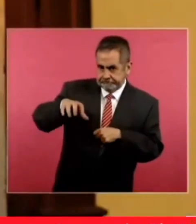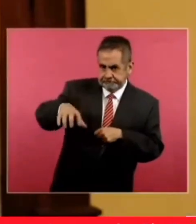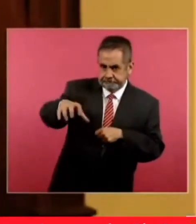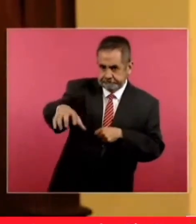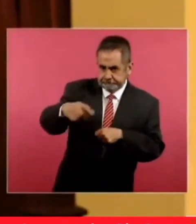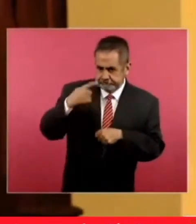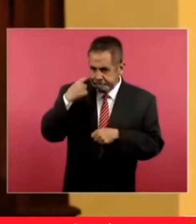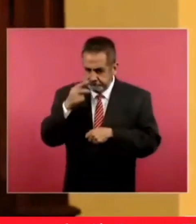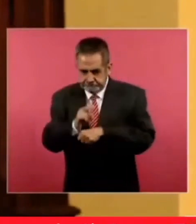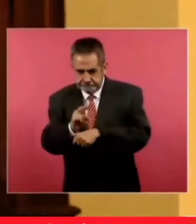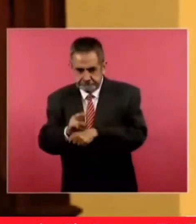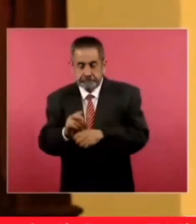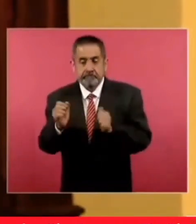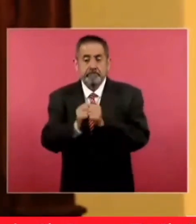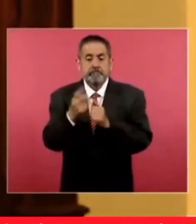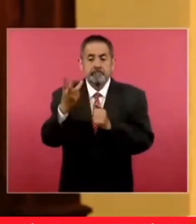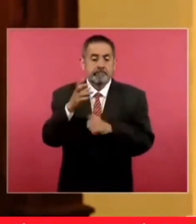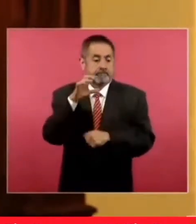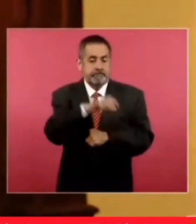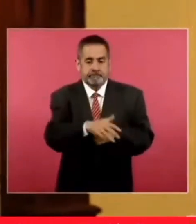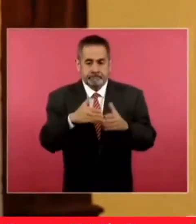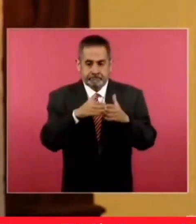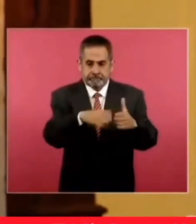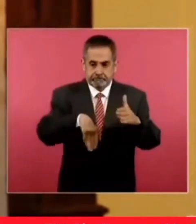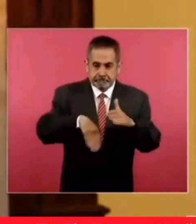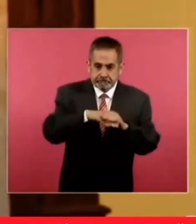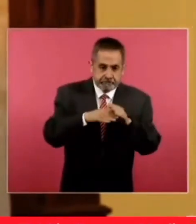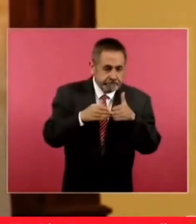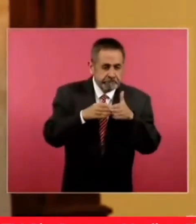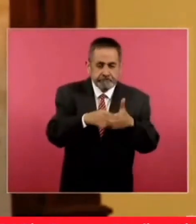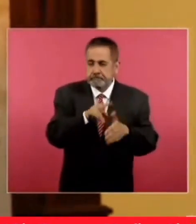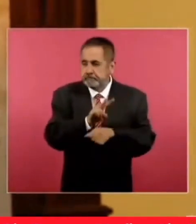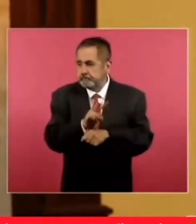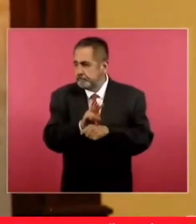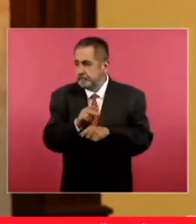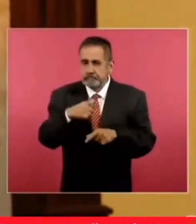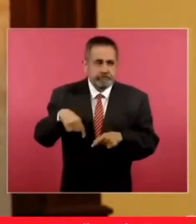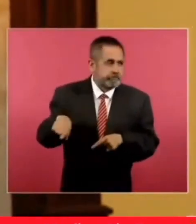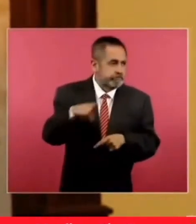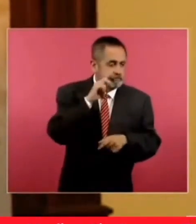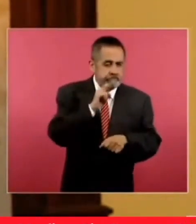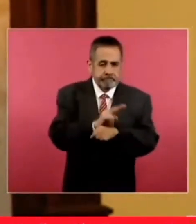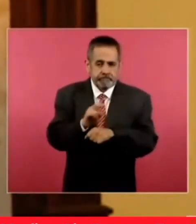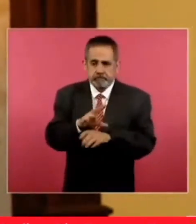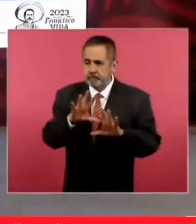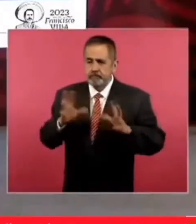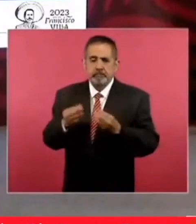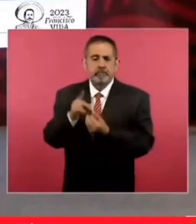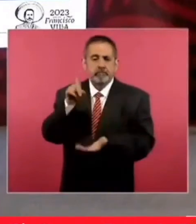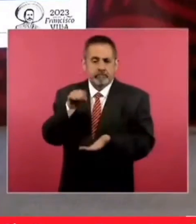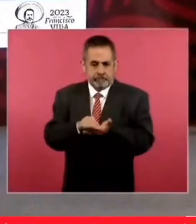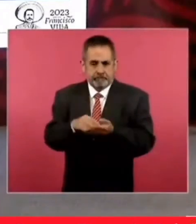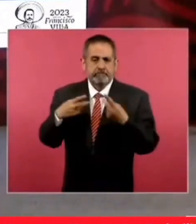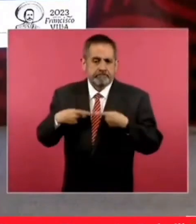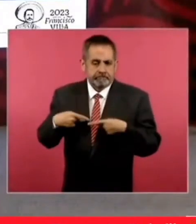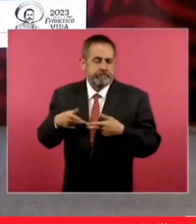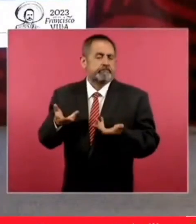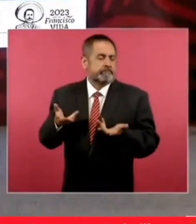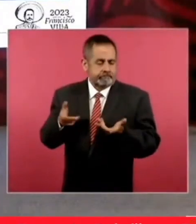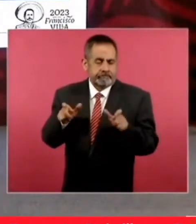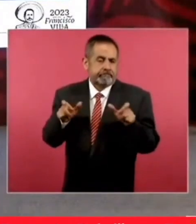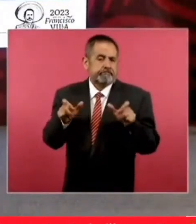y tres estaciones navales avanzadas con mil elementos pues se ha dado la seguridad